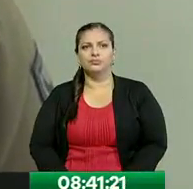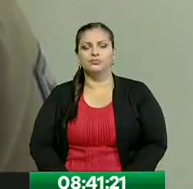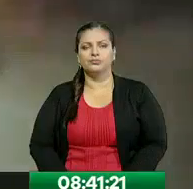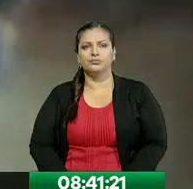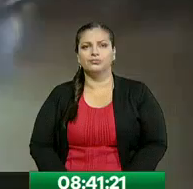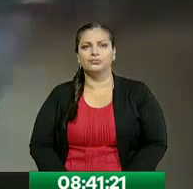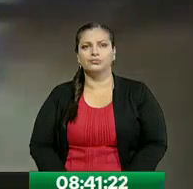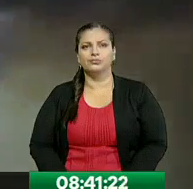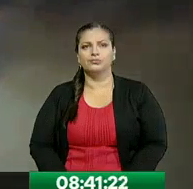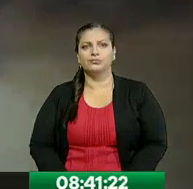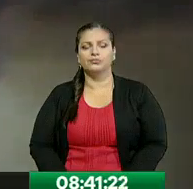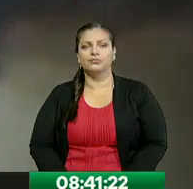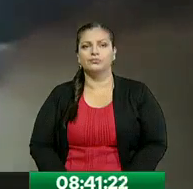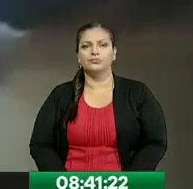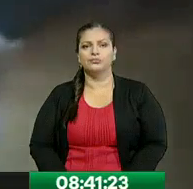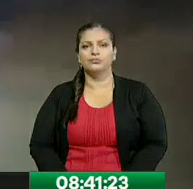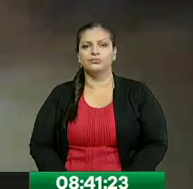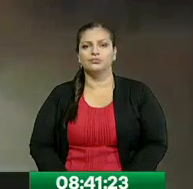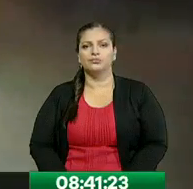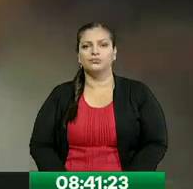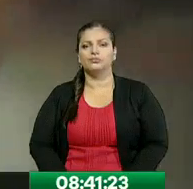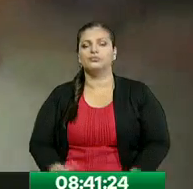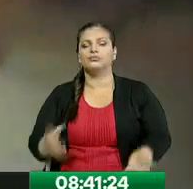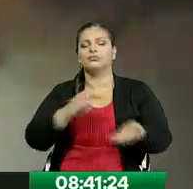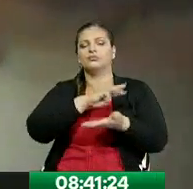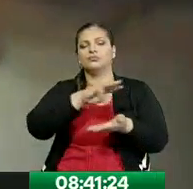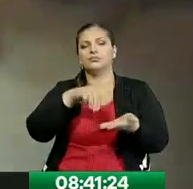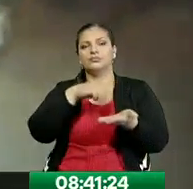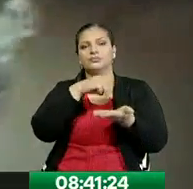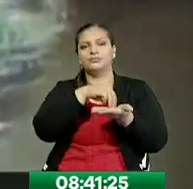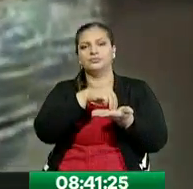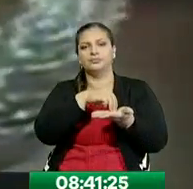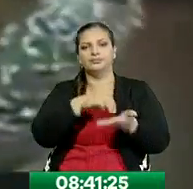causantes de este hecho. Con cámaras, Eduardo García, desde la provincia de Manabí, informó Wendy Delgado.